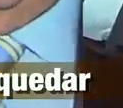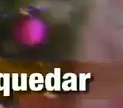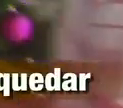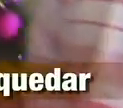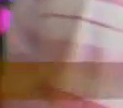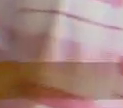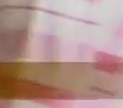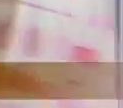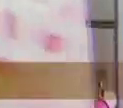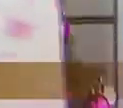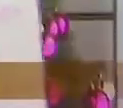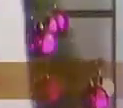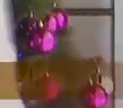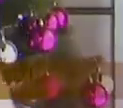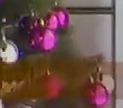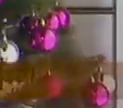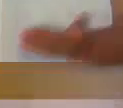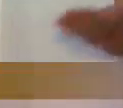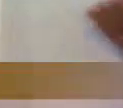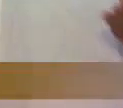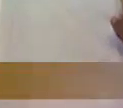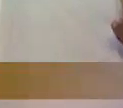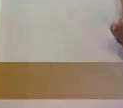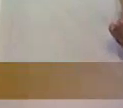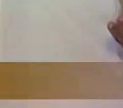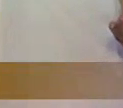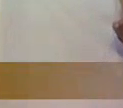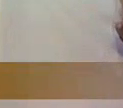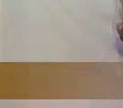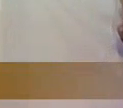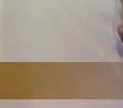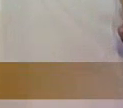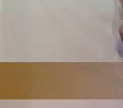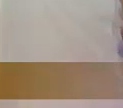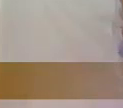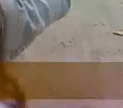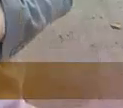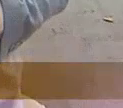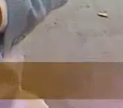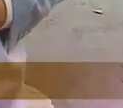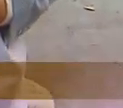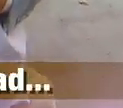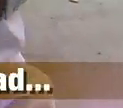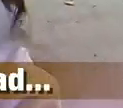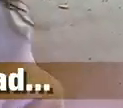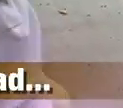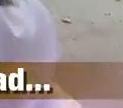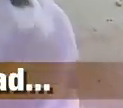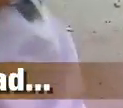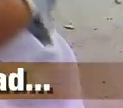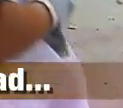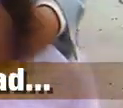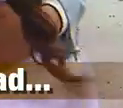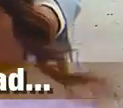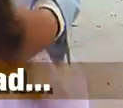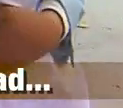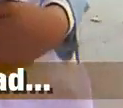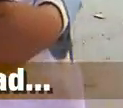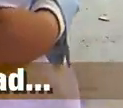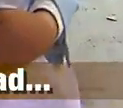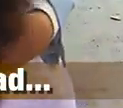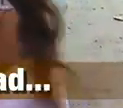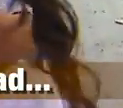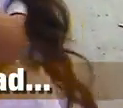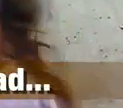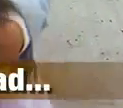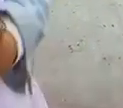soledad, por la familia, la vida misma que me dio otra